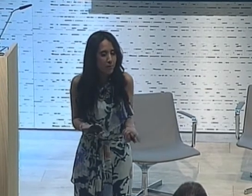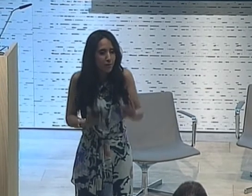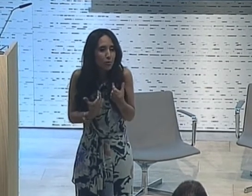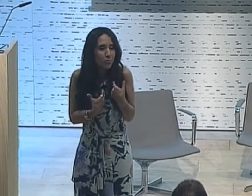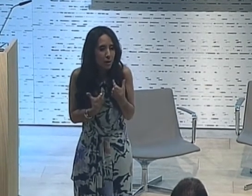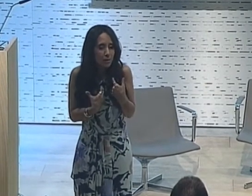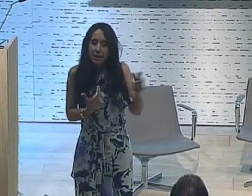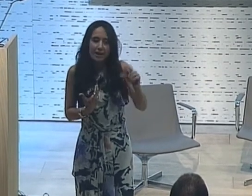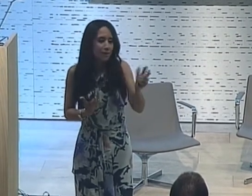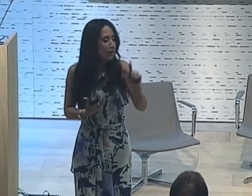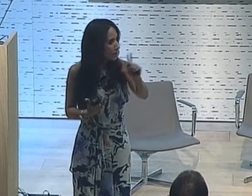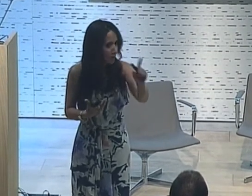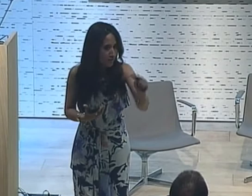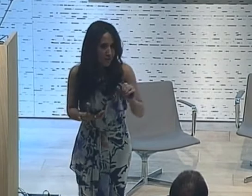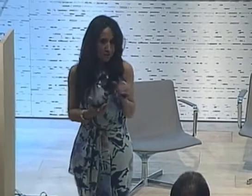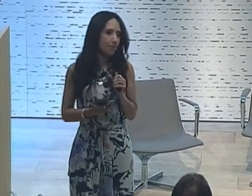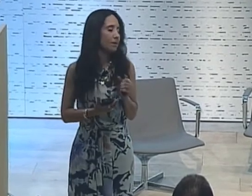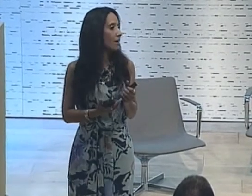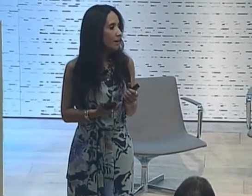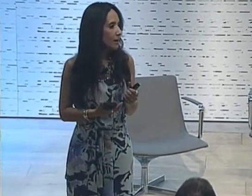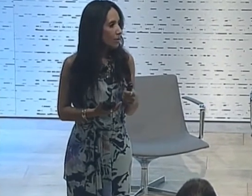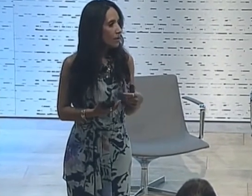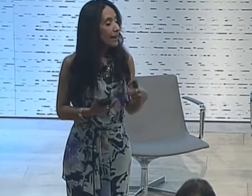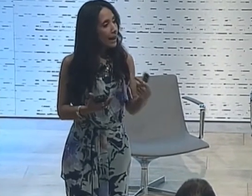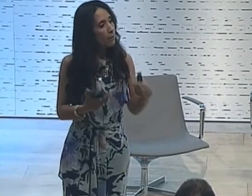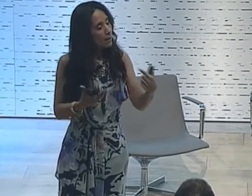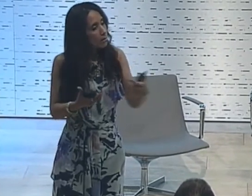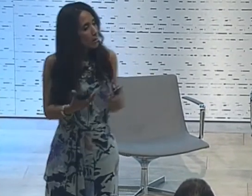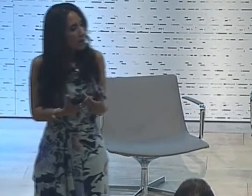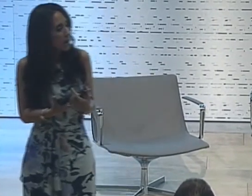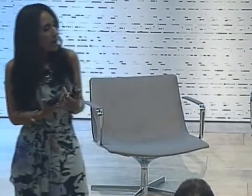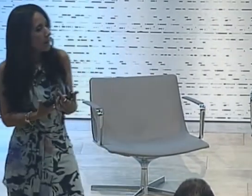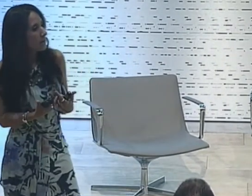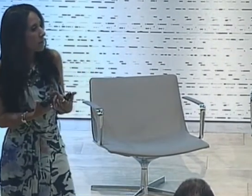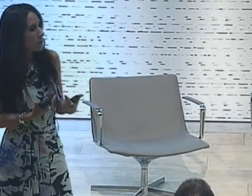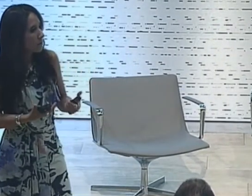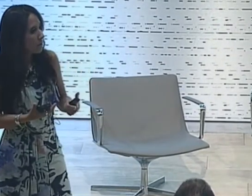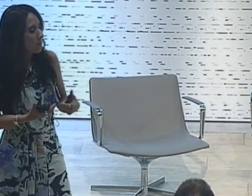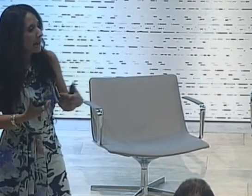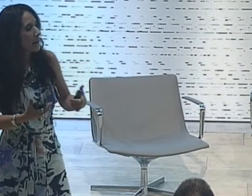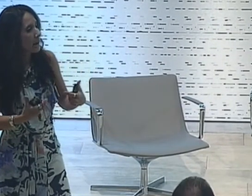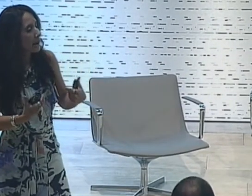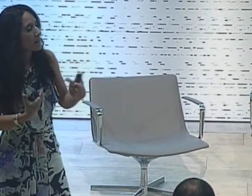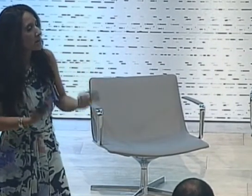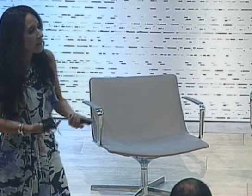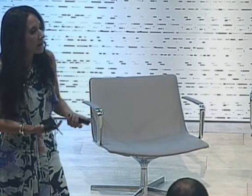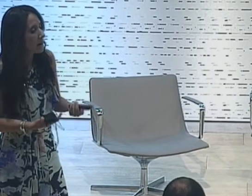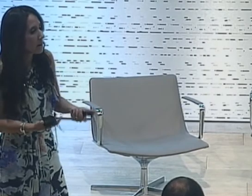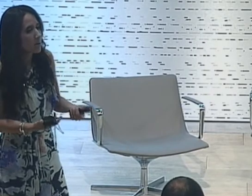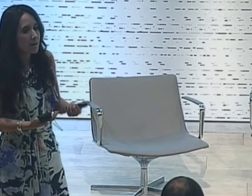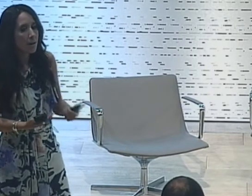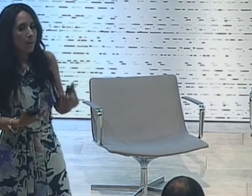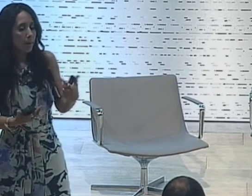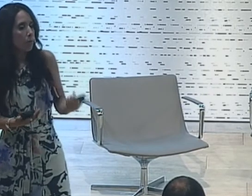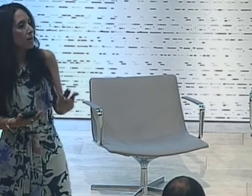que me respondas como yo quiero. Y si no te digo, no es así, ¿verdad? Entonces, el maestro también tiene que cambiar esa posición para que le enseñe